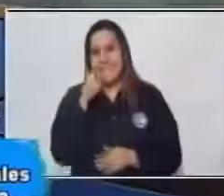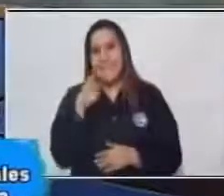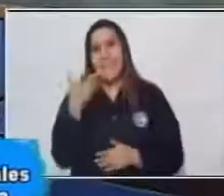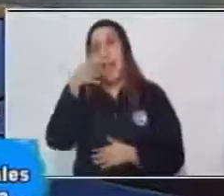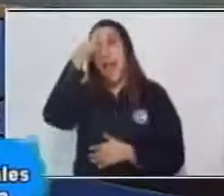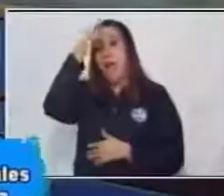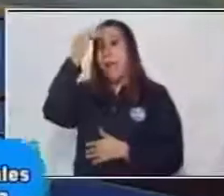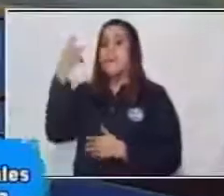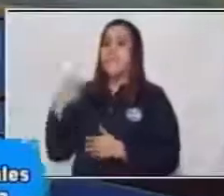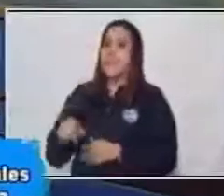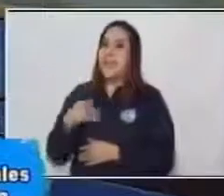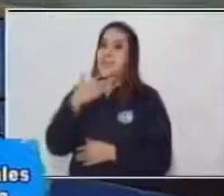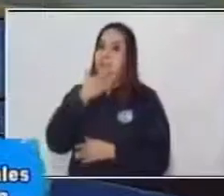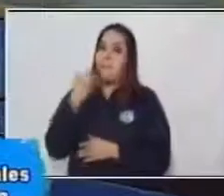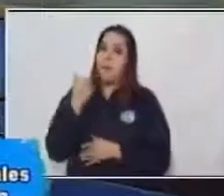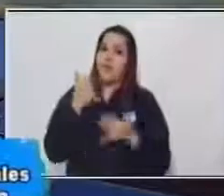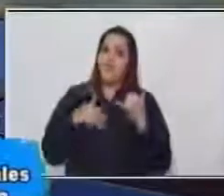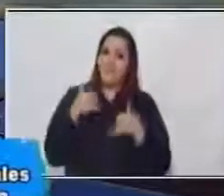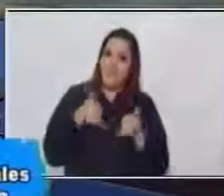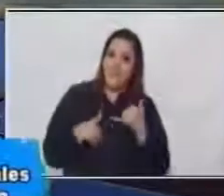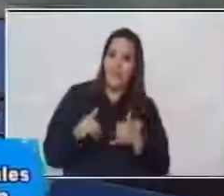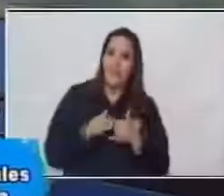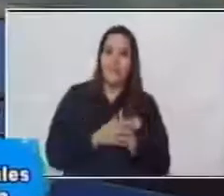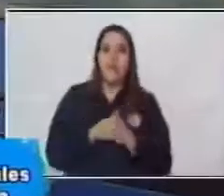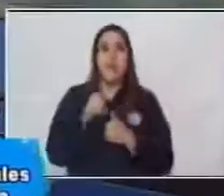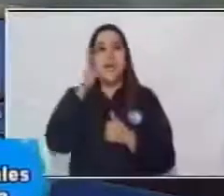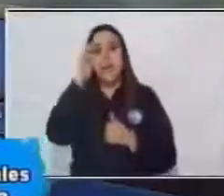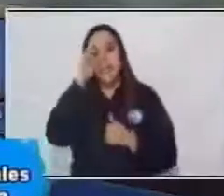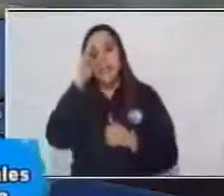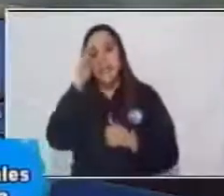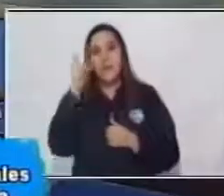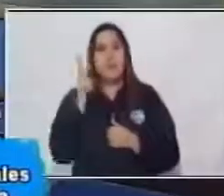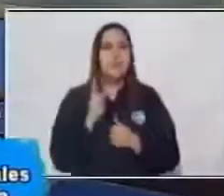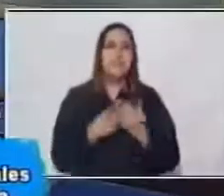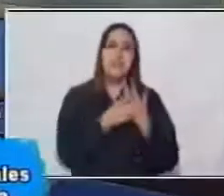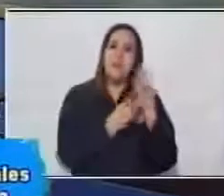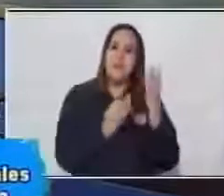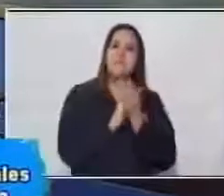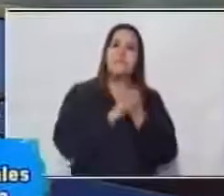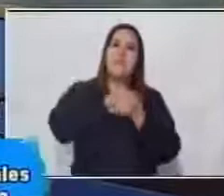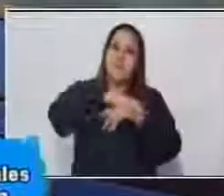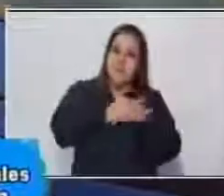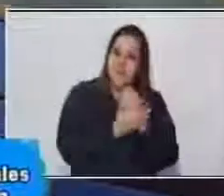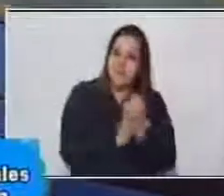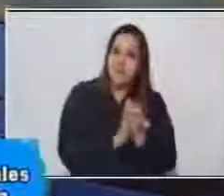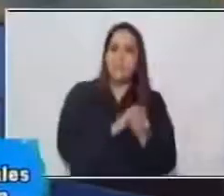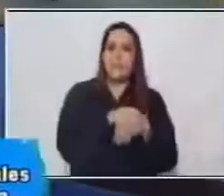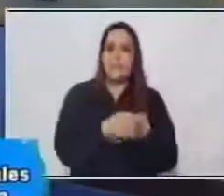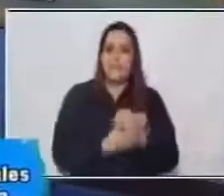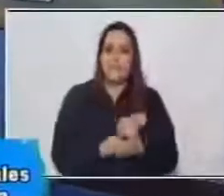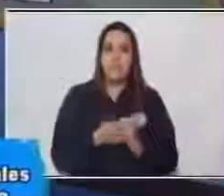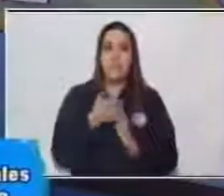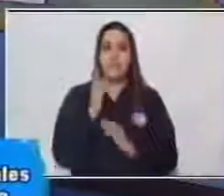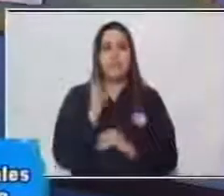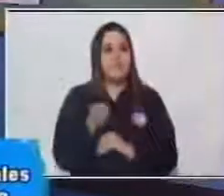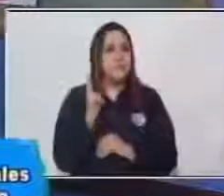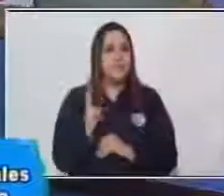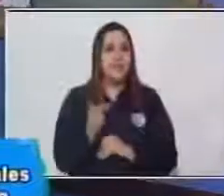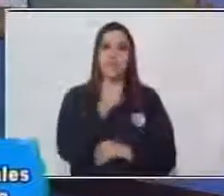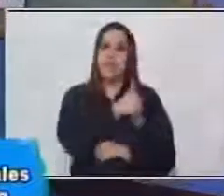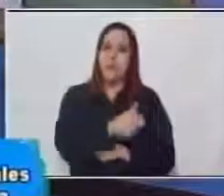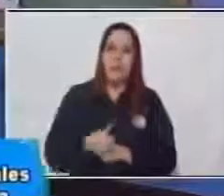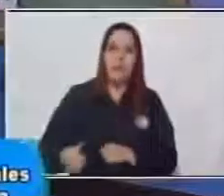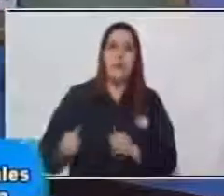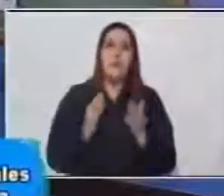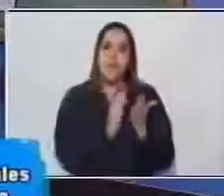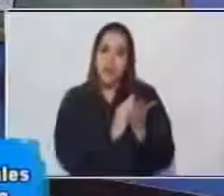aprender siempre es muy divertido. Como siempre les recuerdo, lavemos muy bien nuestras manos constantemente con